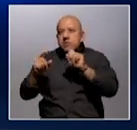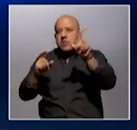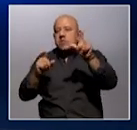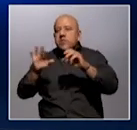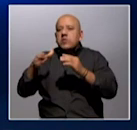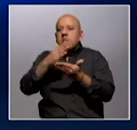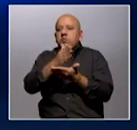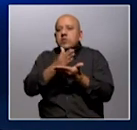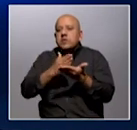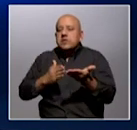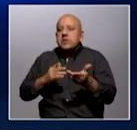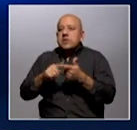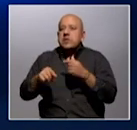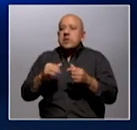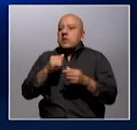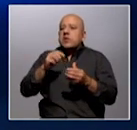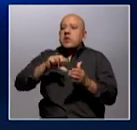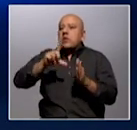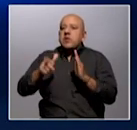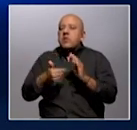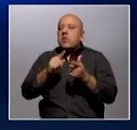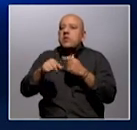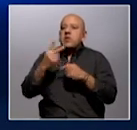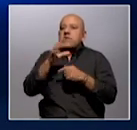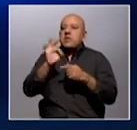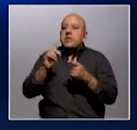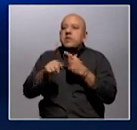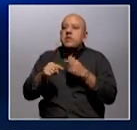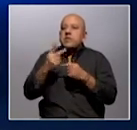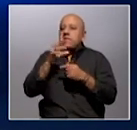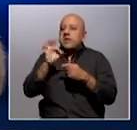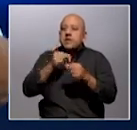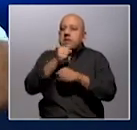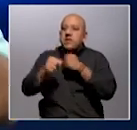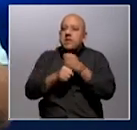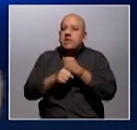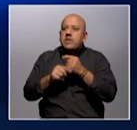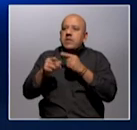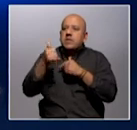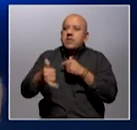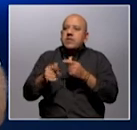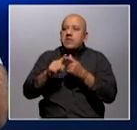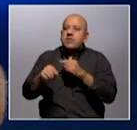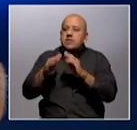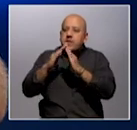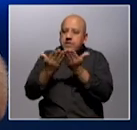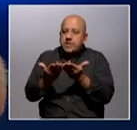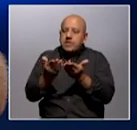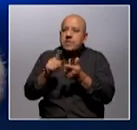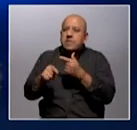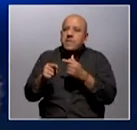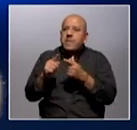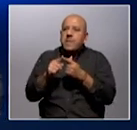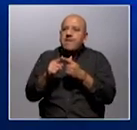cuánto te puede demorar la lectura un libro poesía de 20 páginas capaz que 20 años o sea que lo tenéis ahí abrir una lo